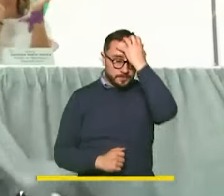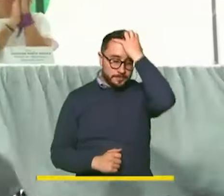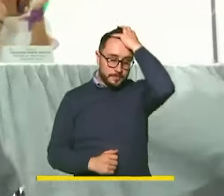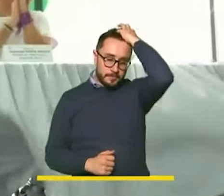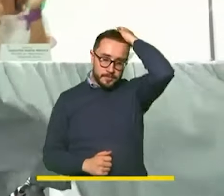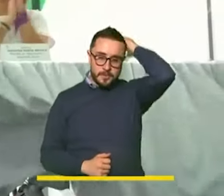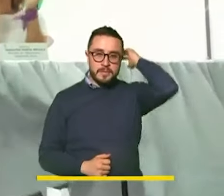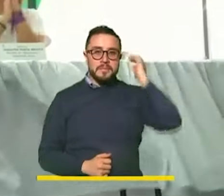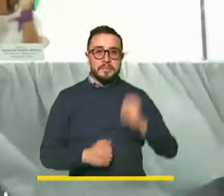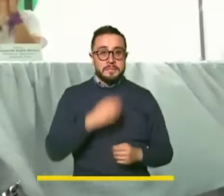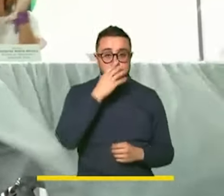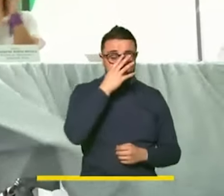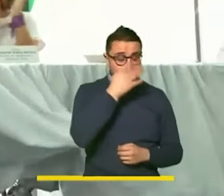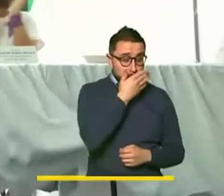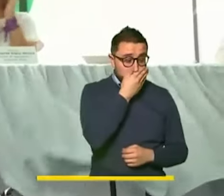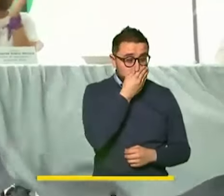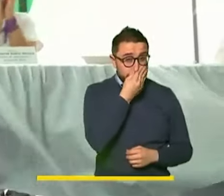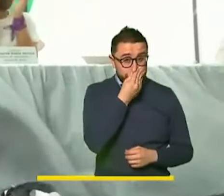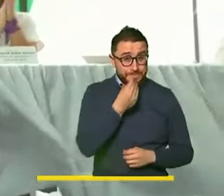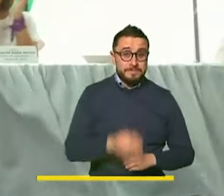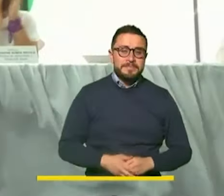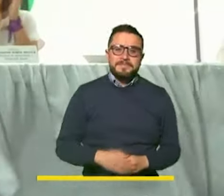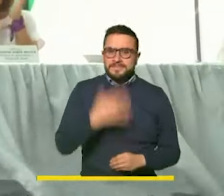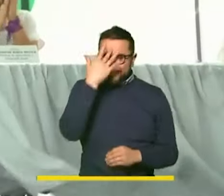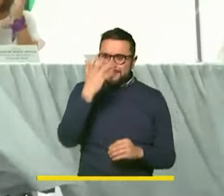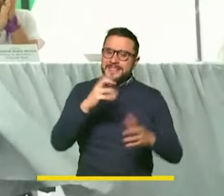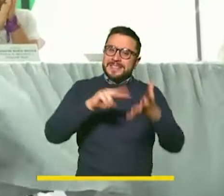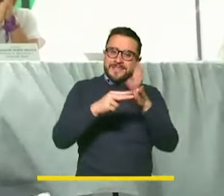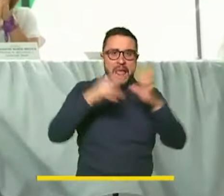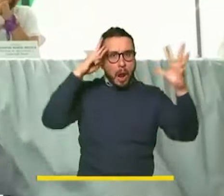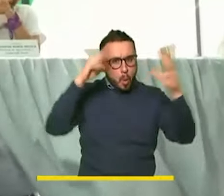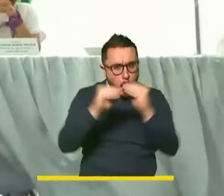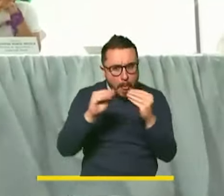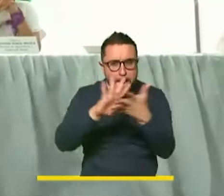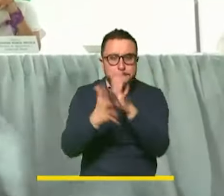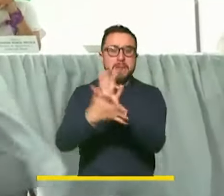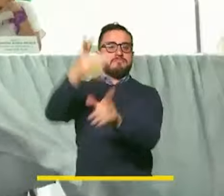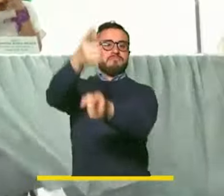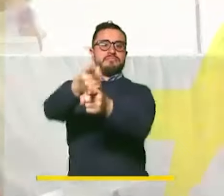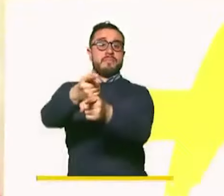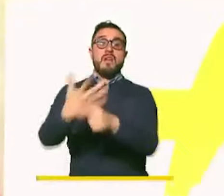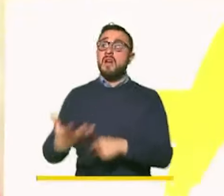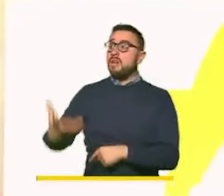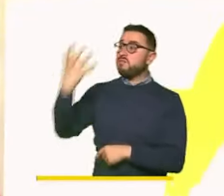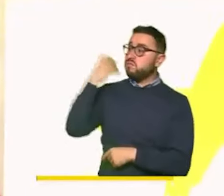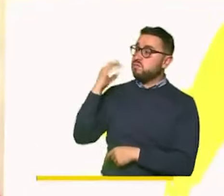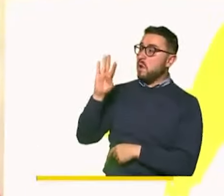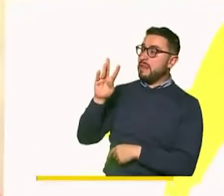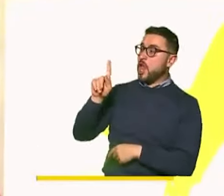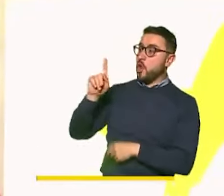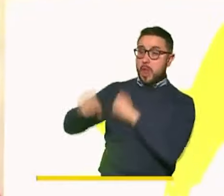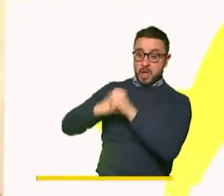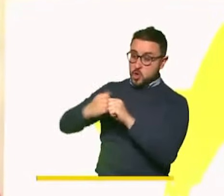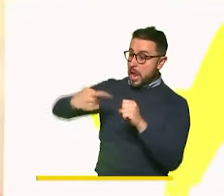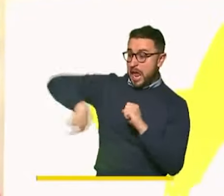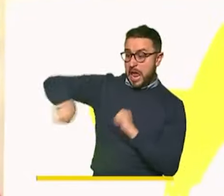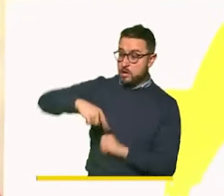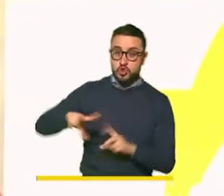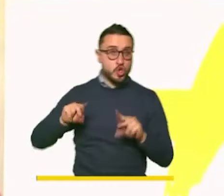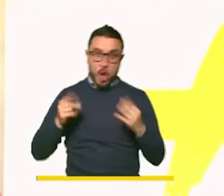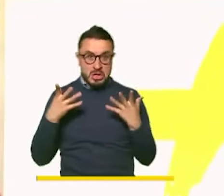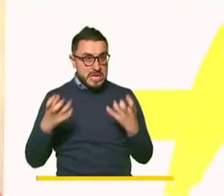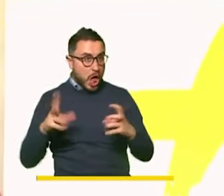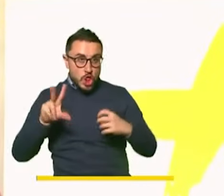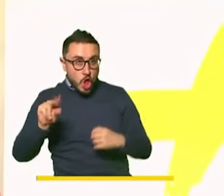porque estamos cumpliendo con la paz, porque estamos haciendo lo que en 41 años no quisieron hacer. No